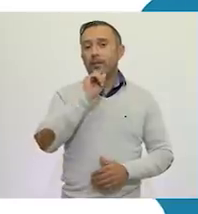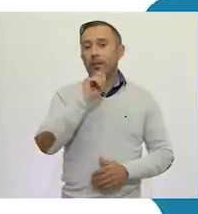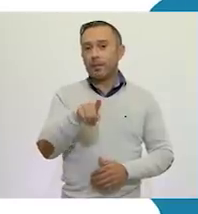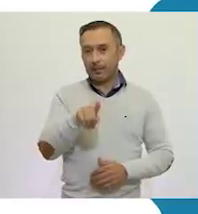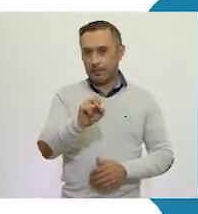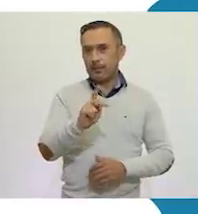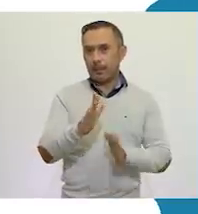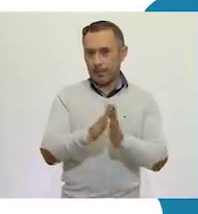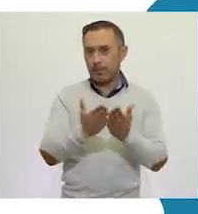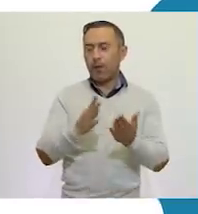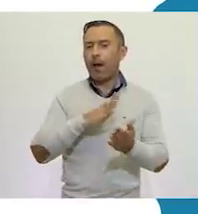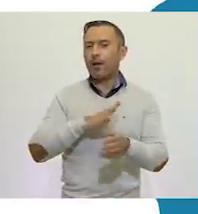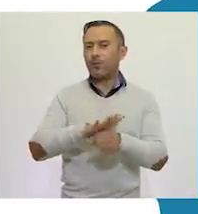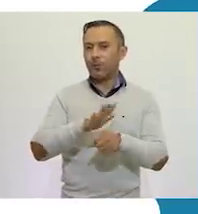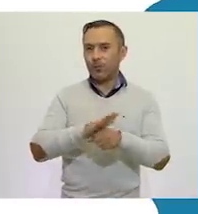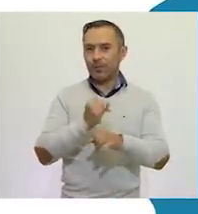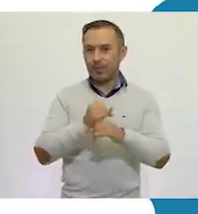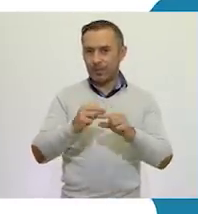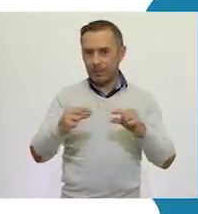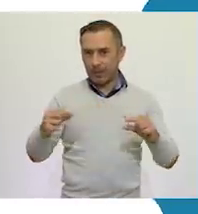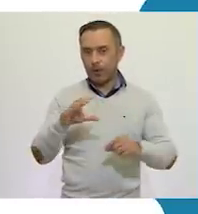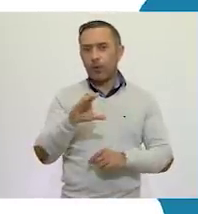texto en la página